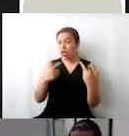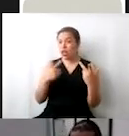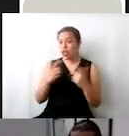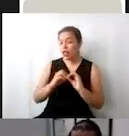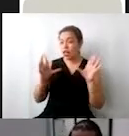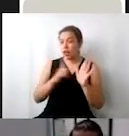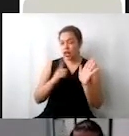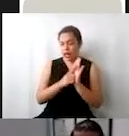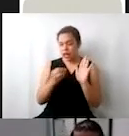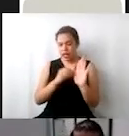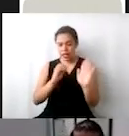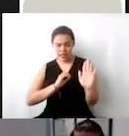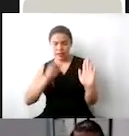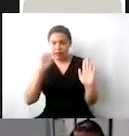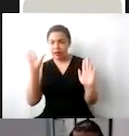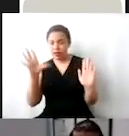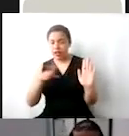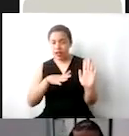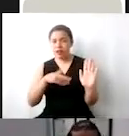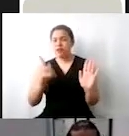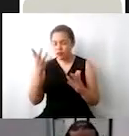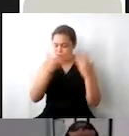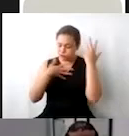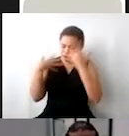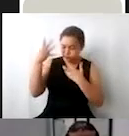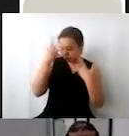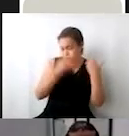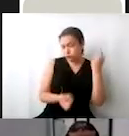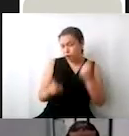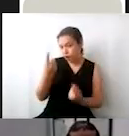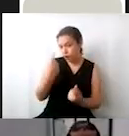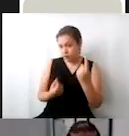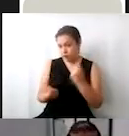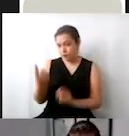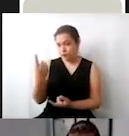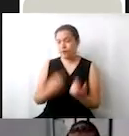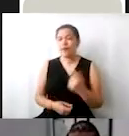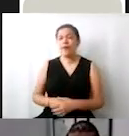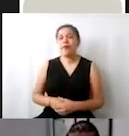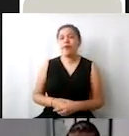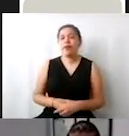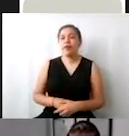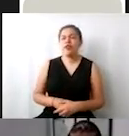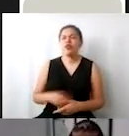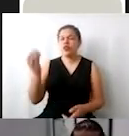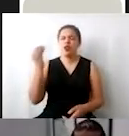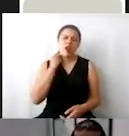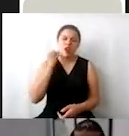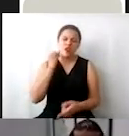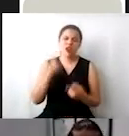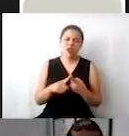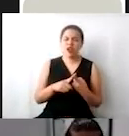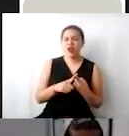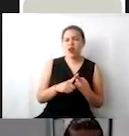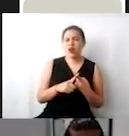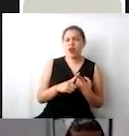algunos bueno, no abogados ni no están relacionados en